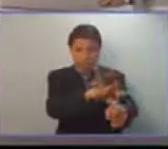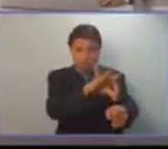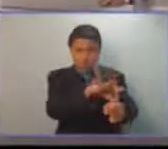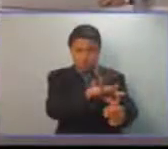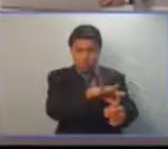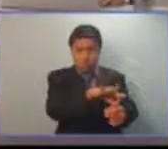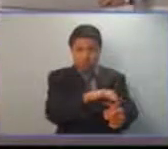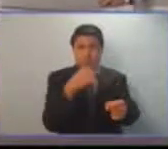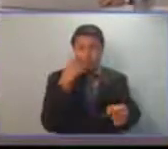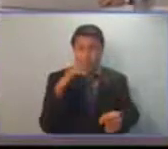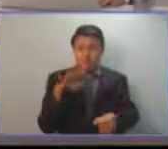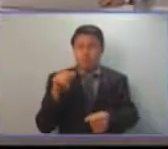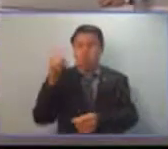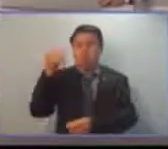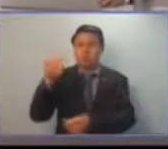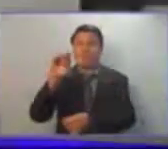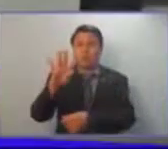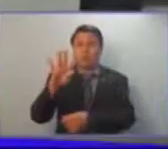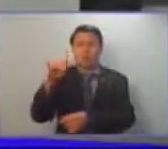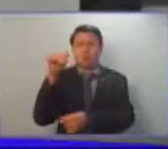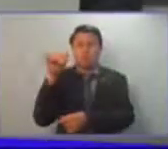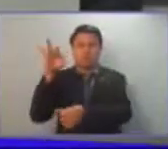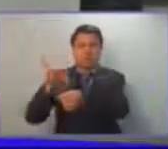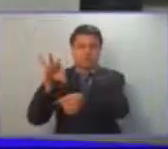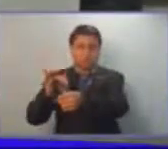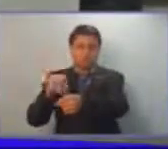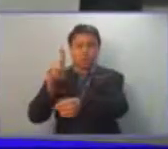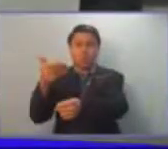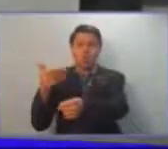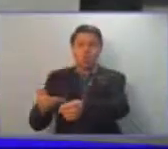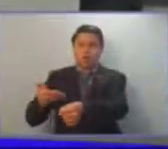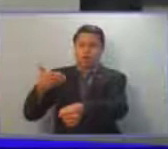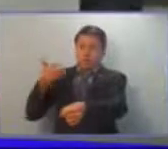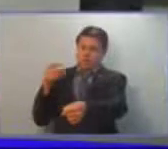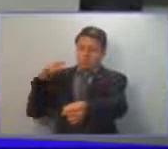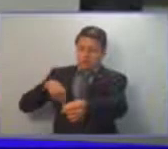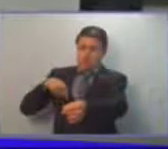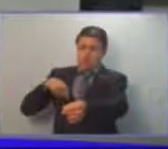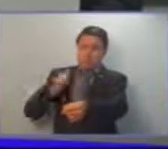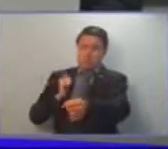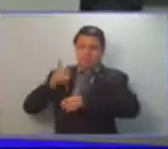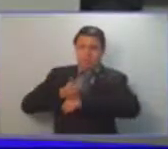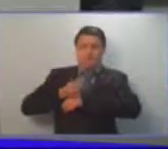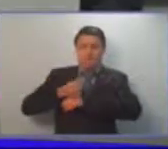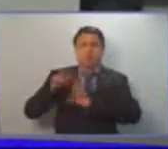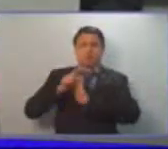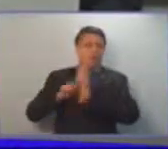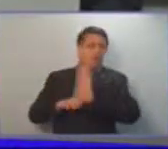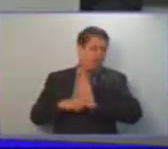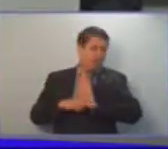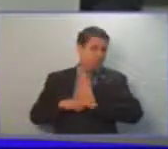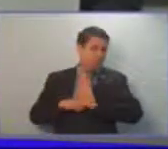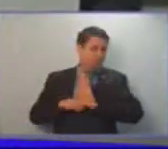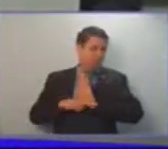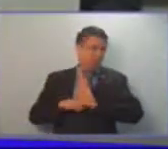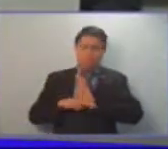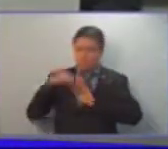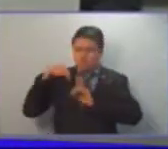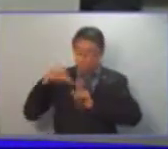los partidos, a la ciudadanía y al mismo tribunal como ente que está obligado a hacer la operación